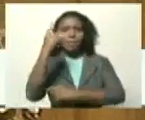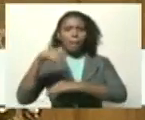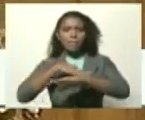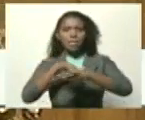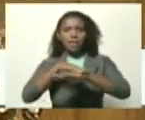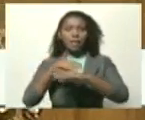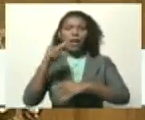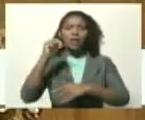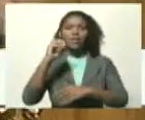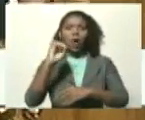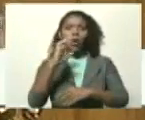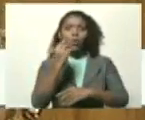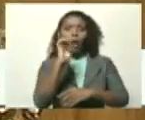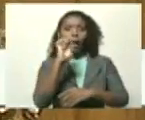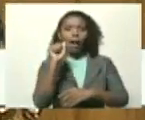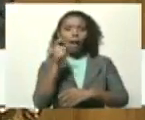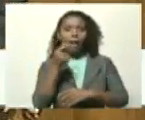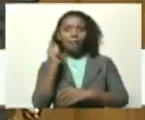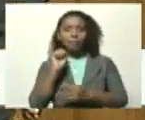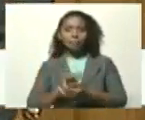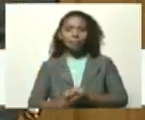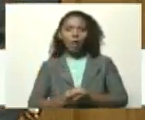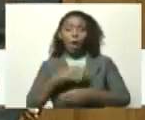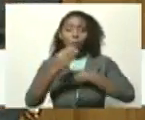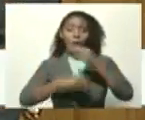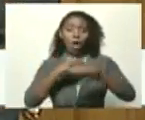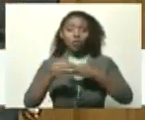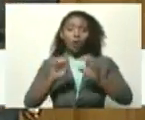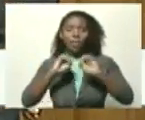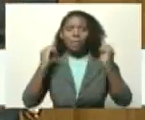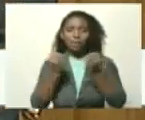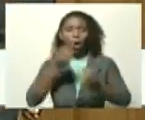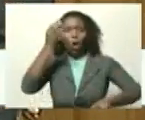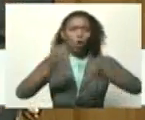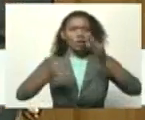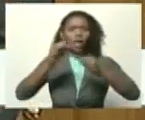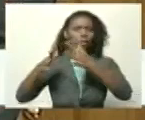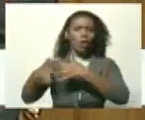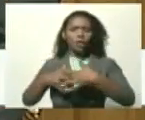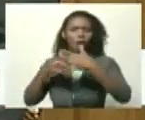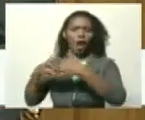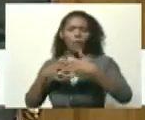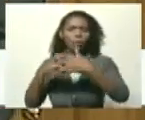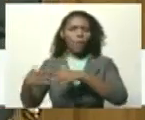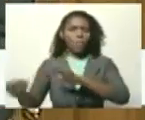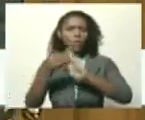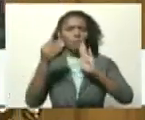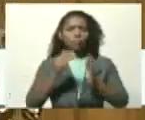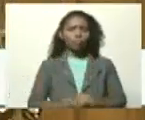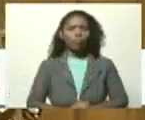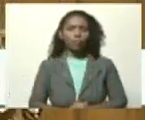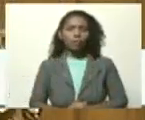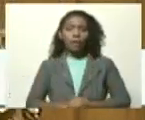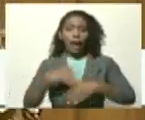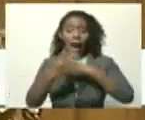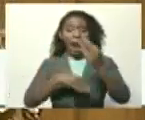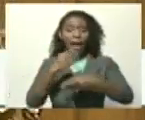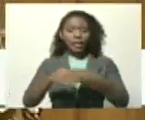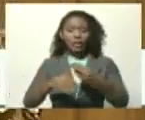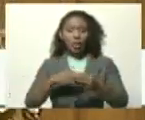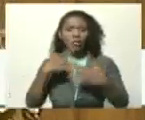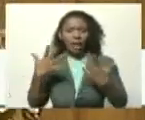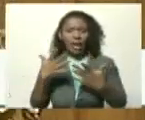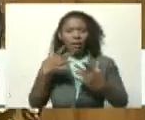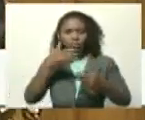Noruega, como lo hizo el Departamento de Justicia de los Estados Unidos de Norteamérica, que cometió la barbaridad